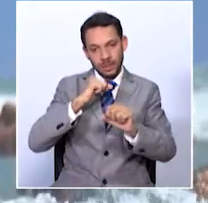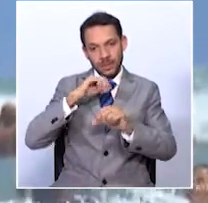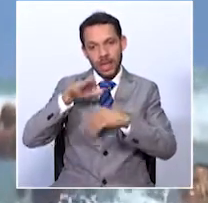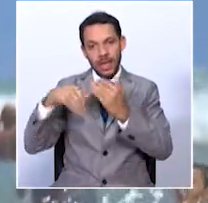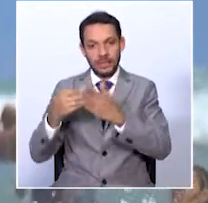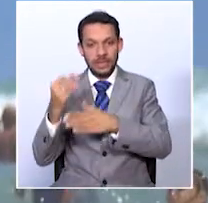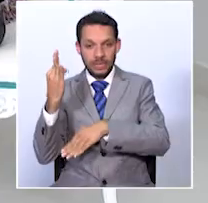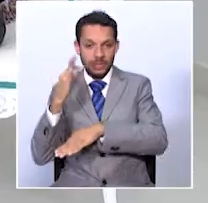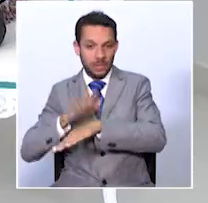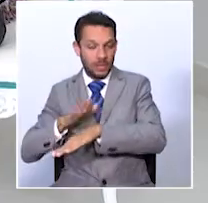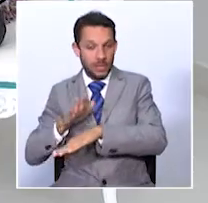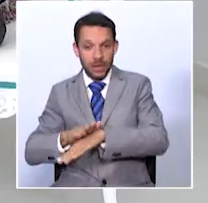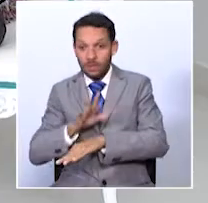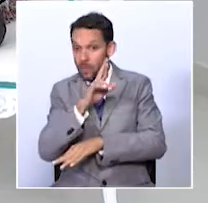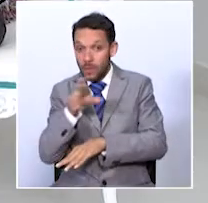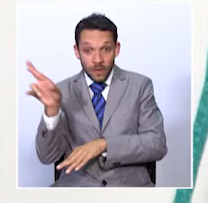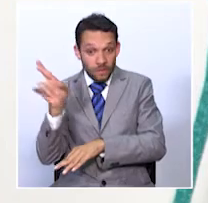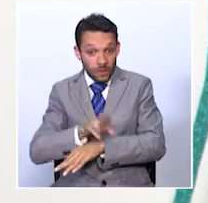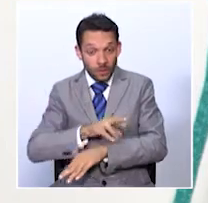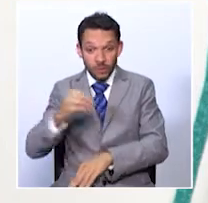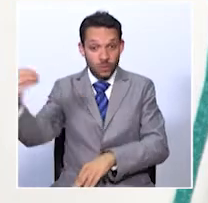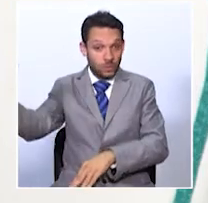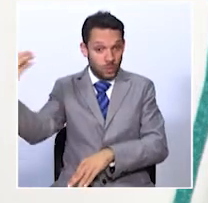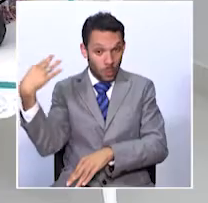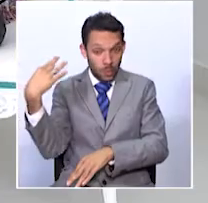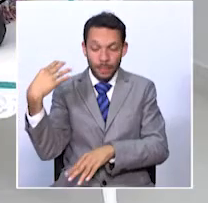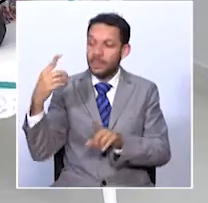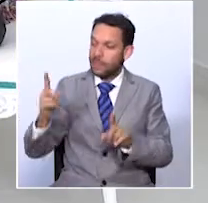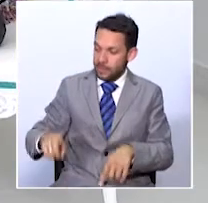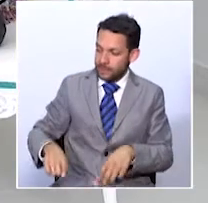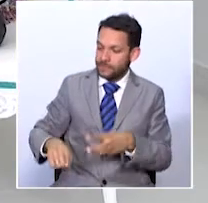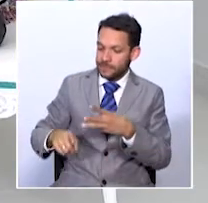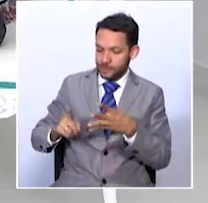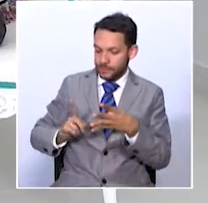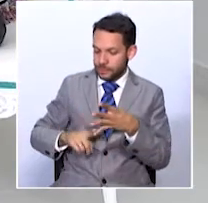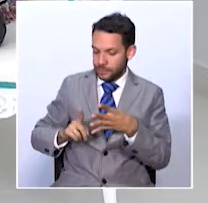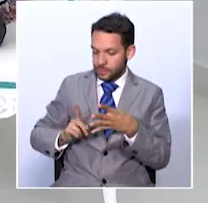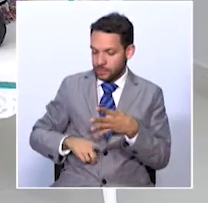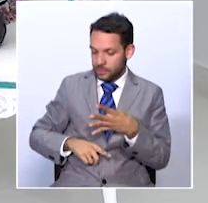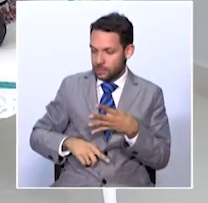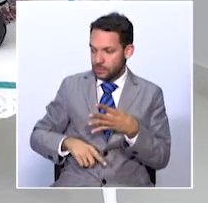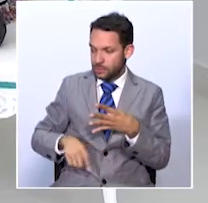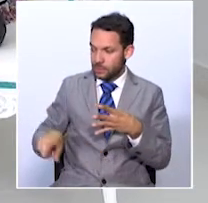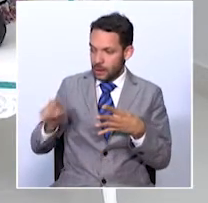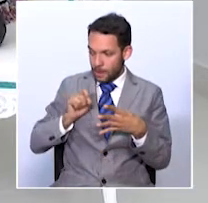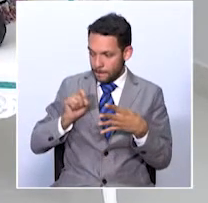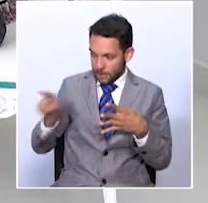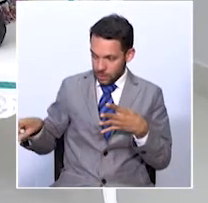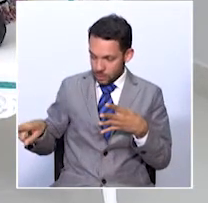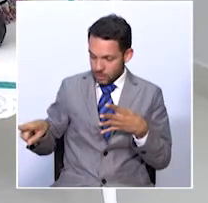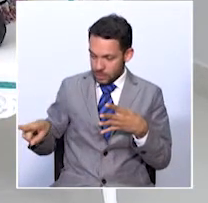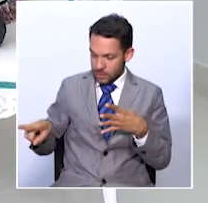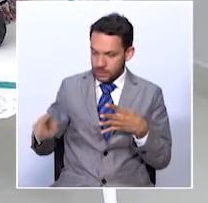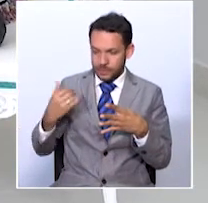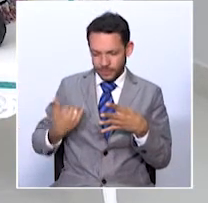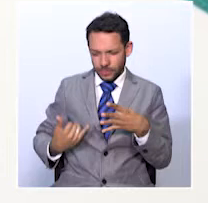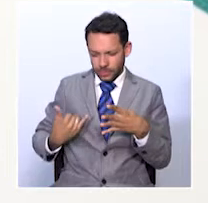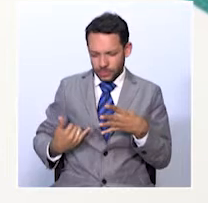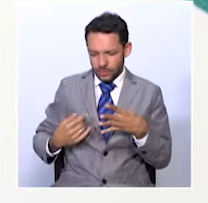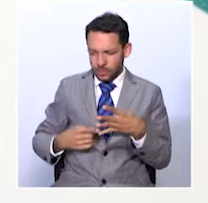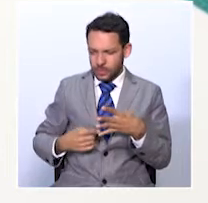sol. Doctora, una pregunta muy frecuente que hacen las personas es, bueno,